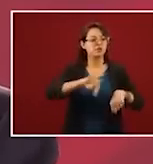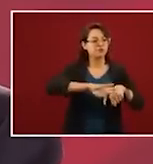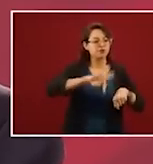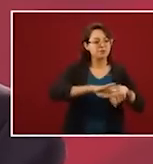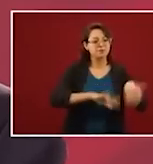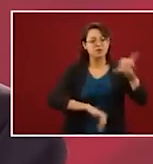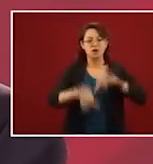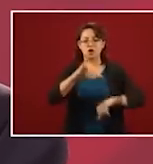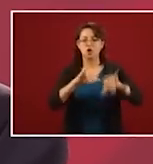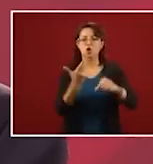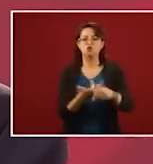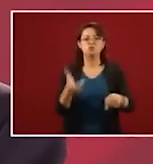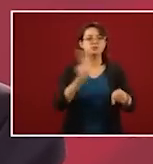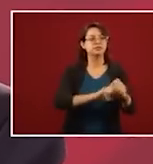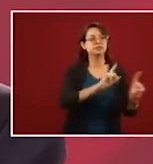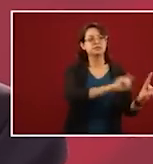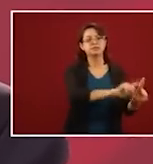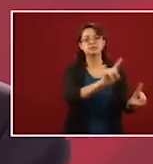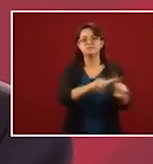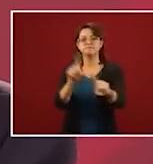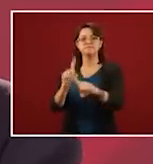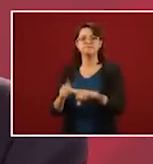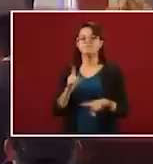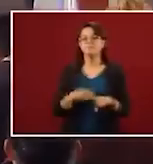los hospitales federales.